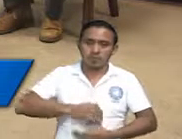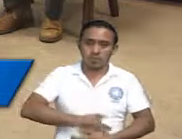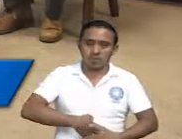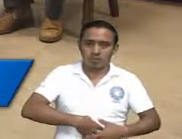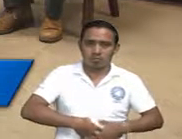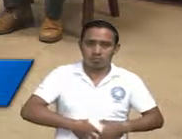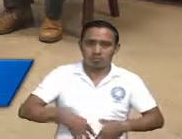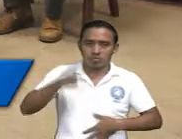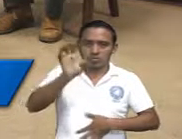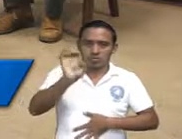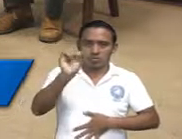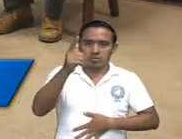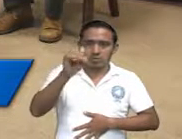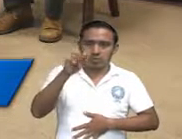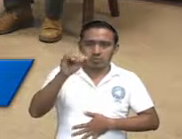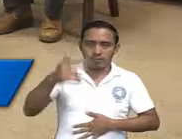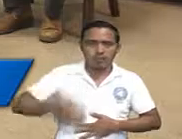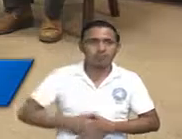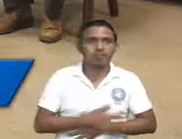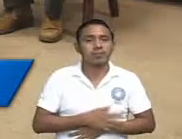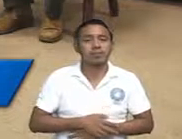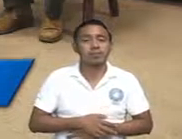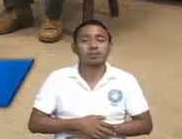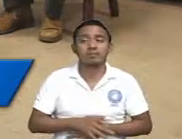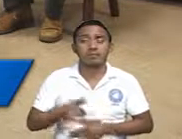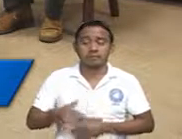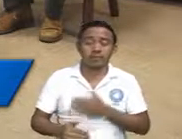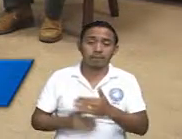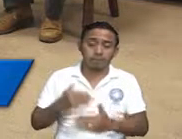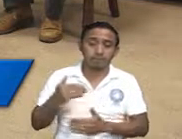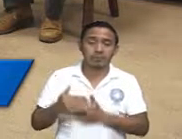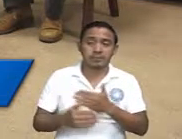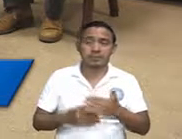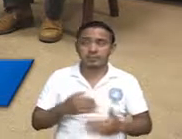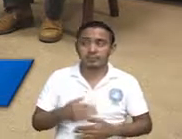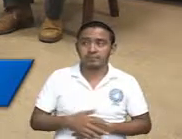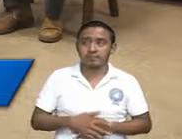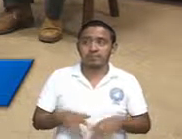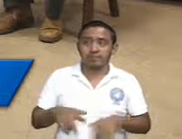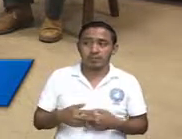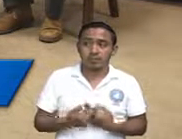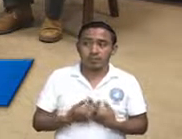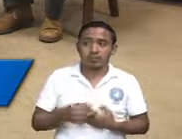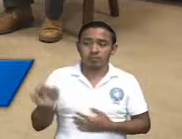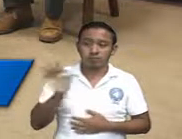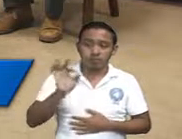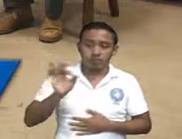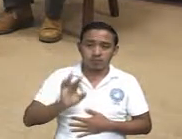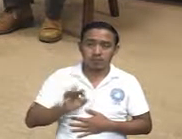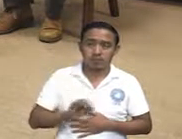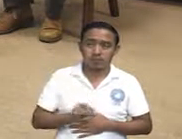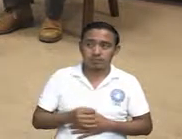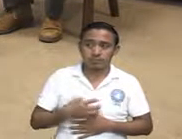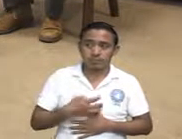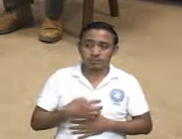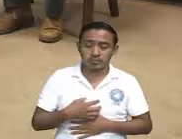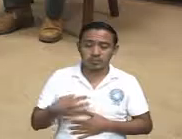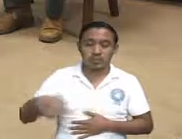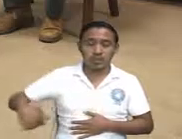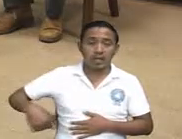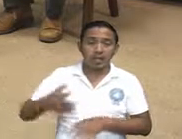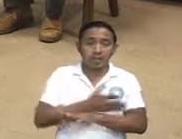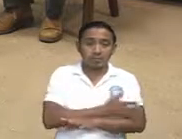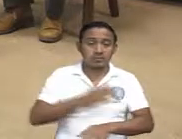estómago. Entonces, a medida que va avanzando la enfermedad, incrementa la forma en cuanto se vaya cerrando la vena porta que le